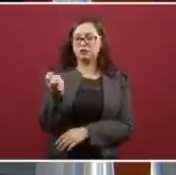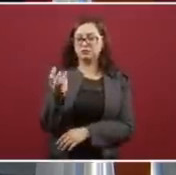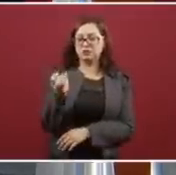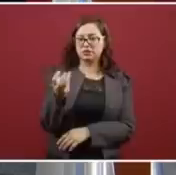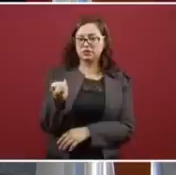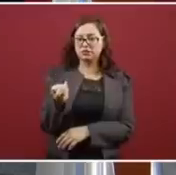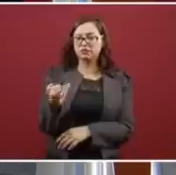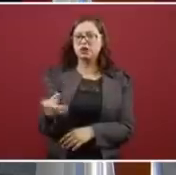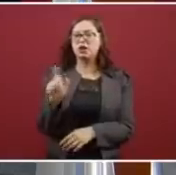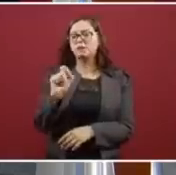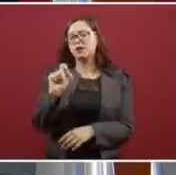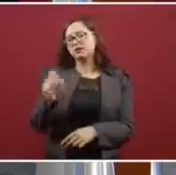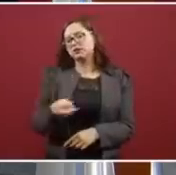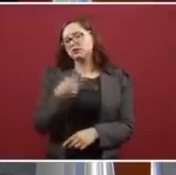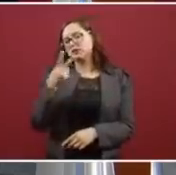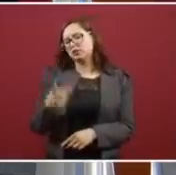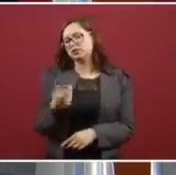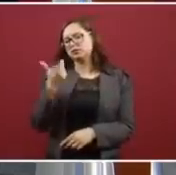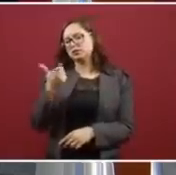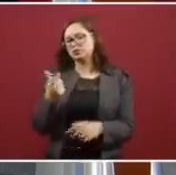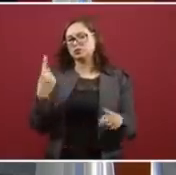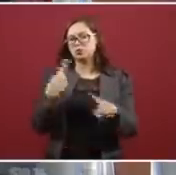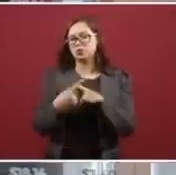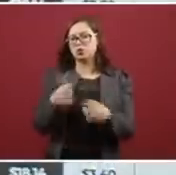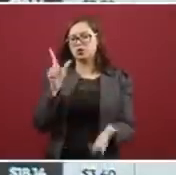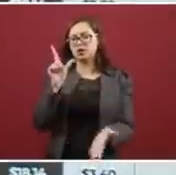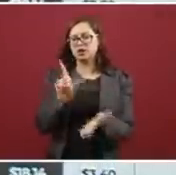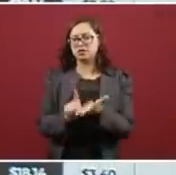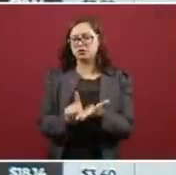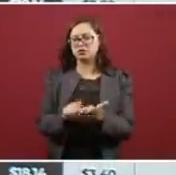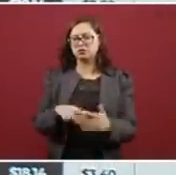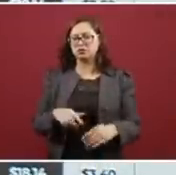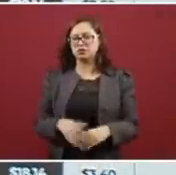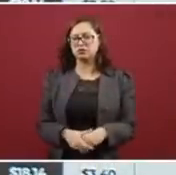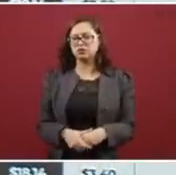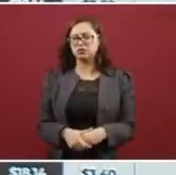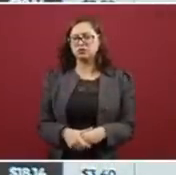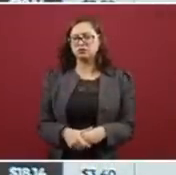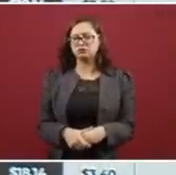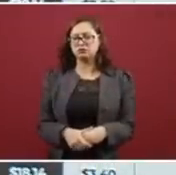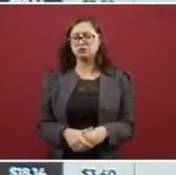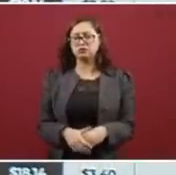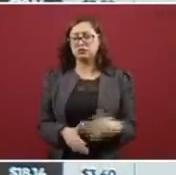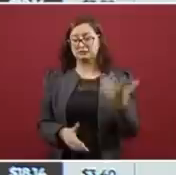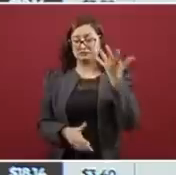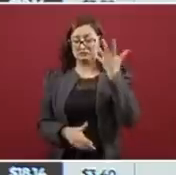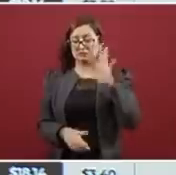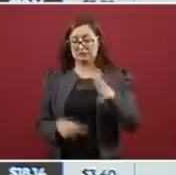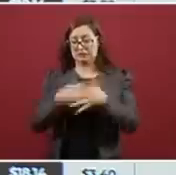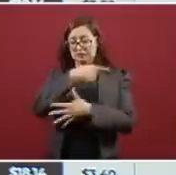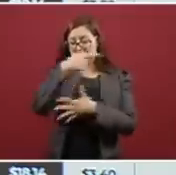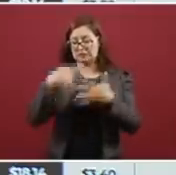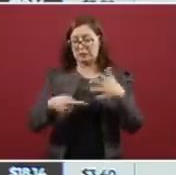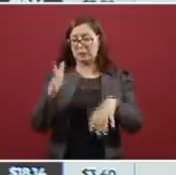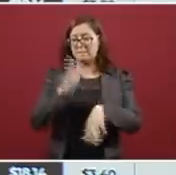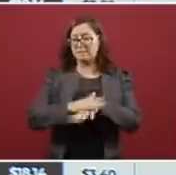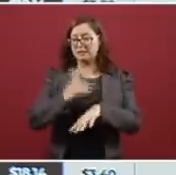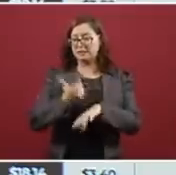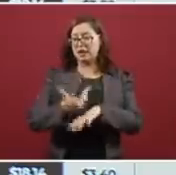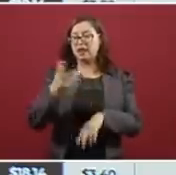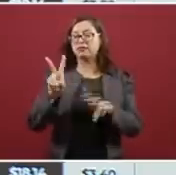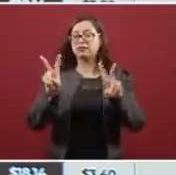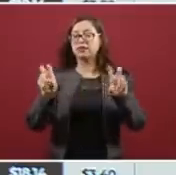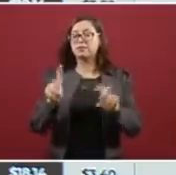22 pesos 32 centavos por litro y de de estas que son las 10 más caras del país en